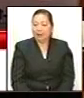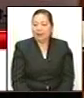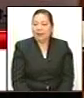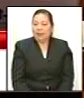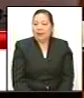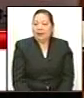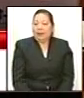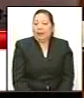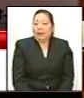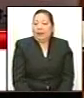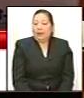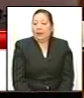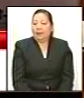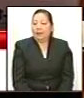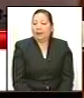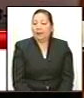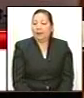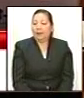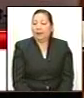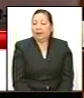Tiene la palabra.